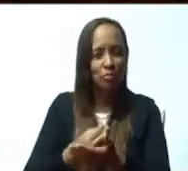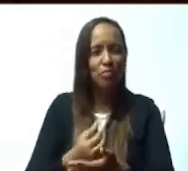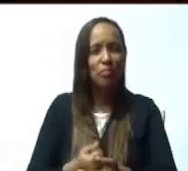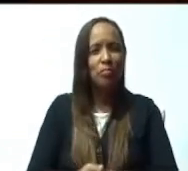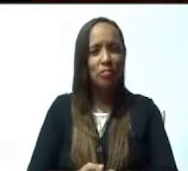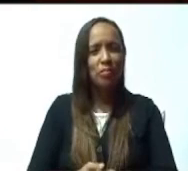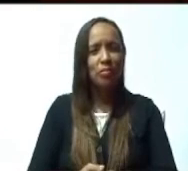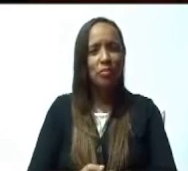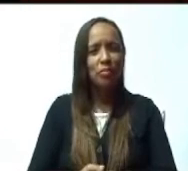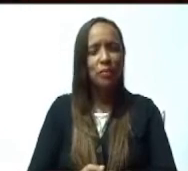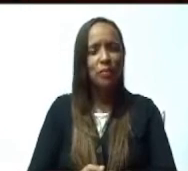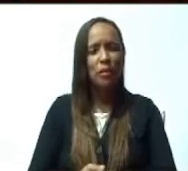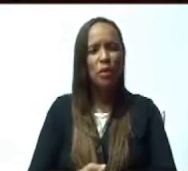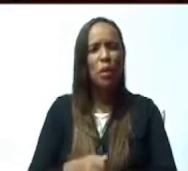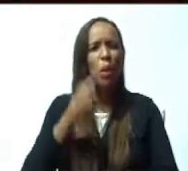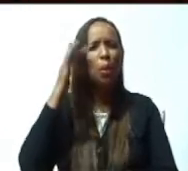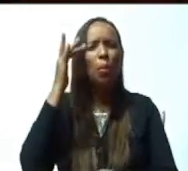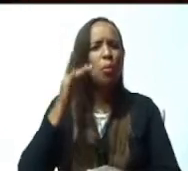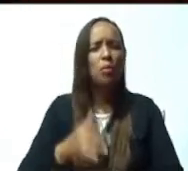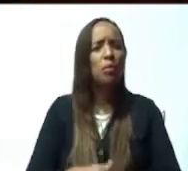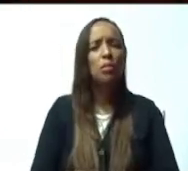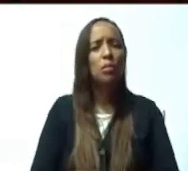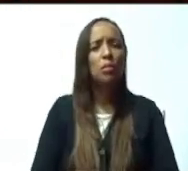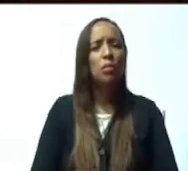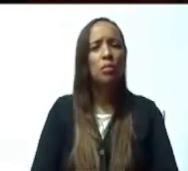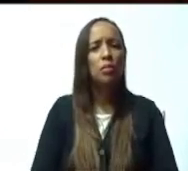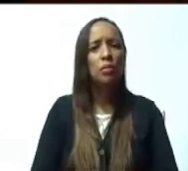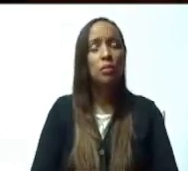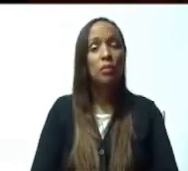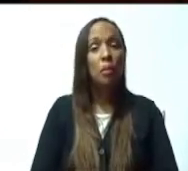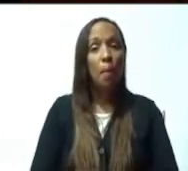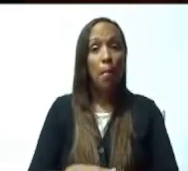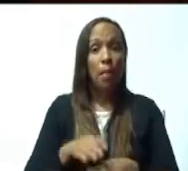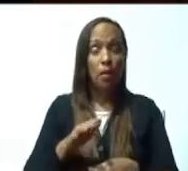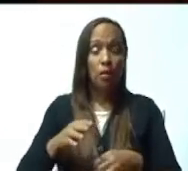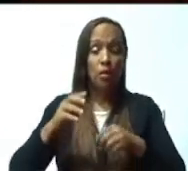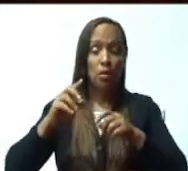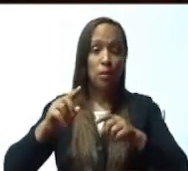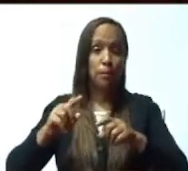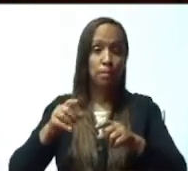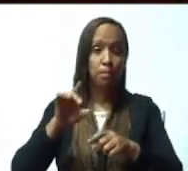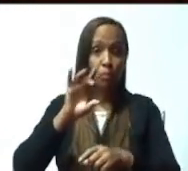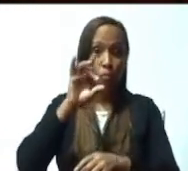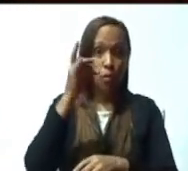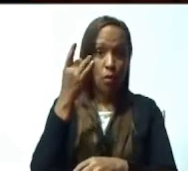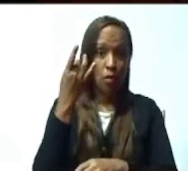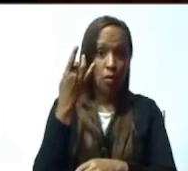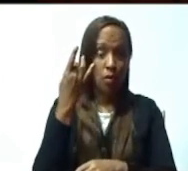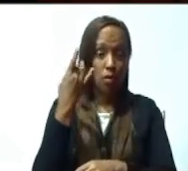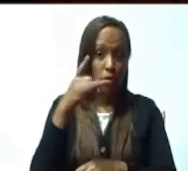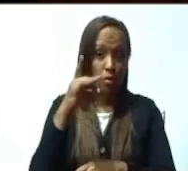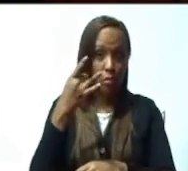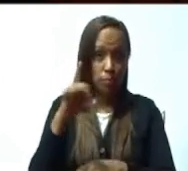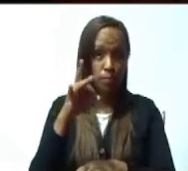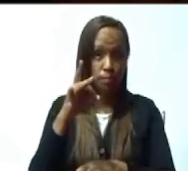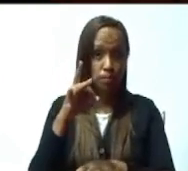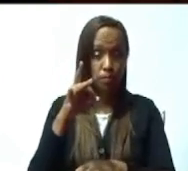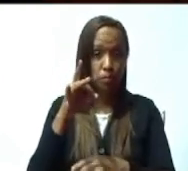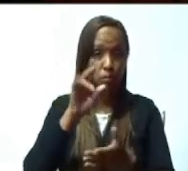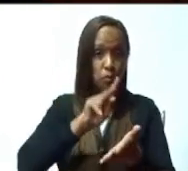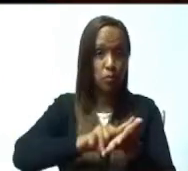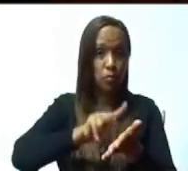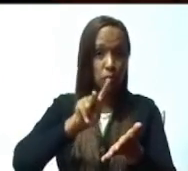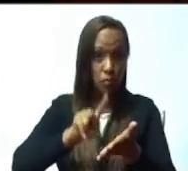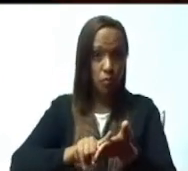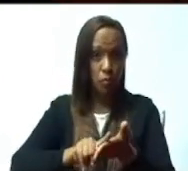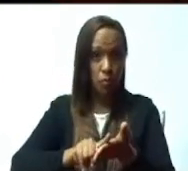qué cada vez que hemos aprobado en los últimos 18 presupuestos que hemos aprobado también tenemos que aprobar una ley de bono? Pues esta no es la primera.